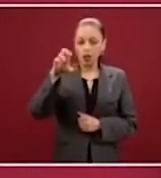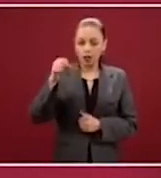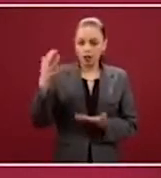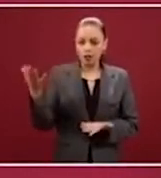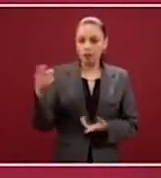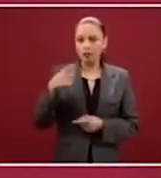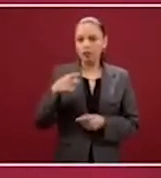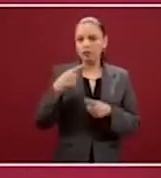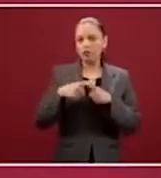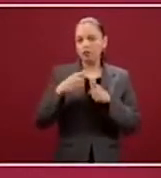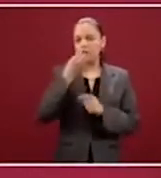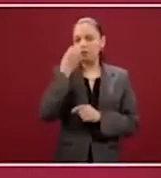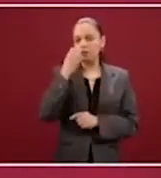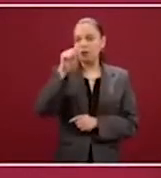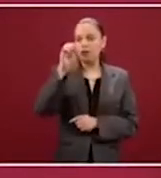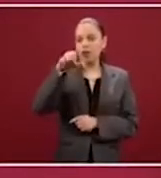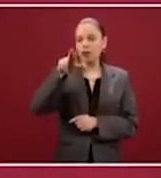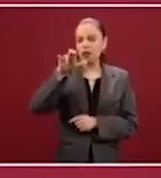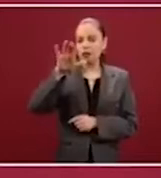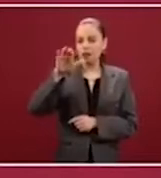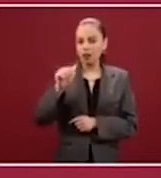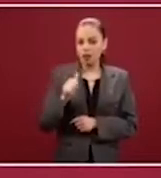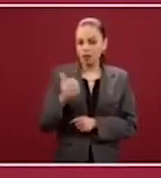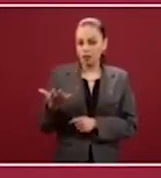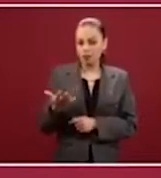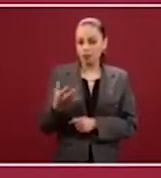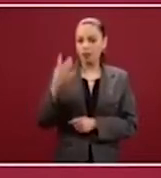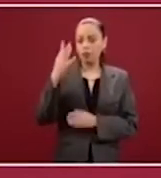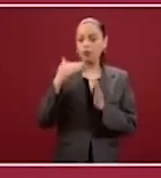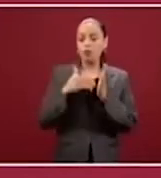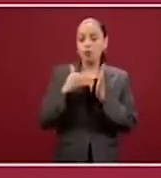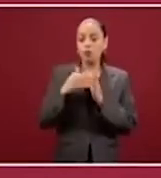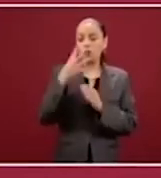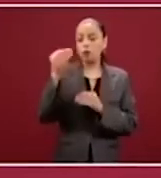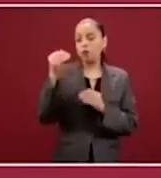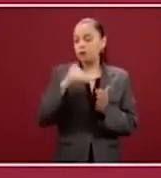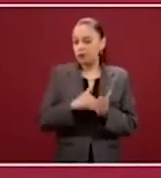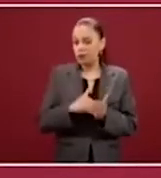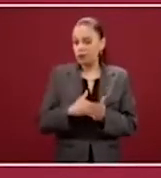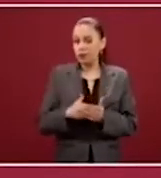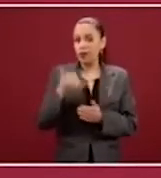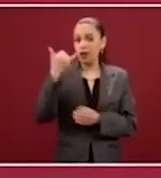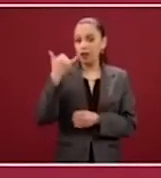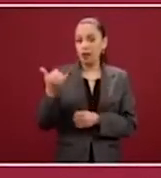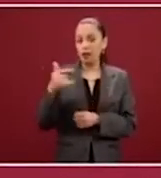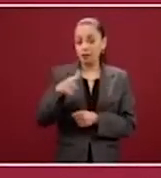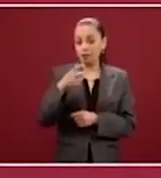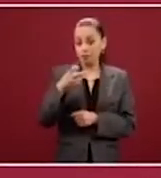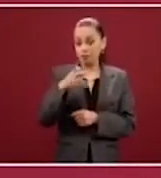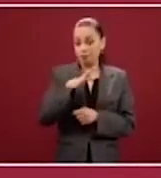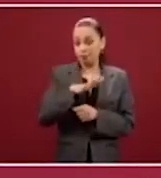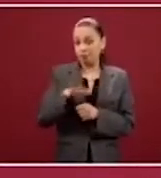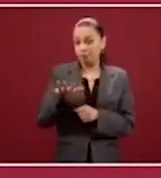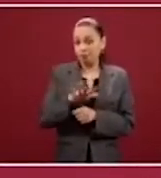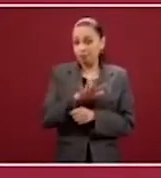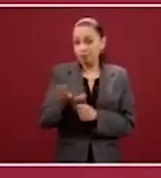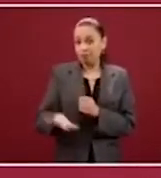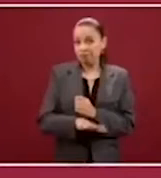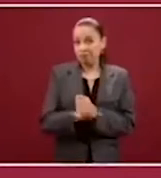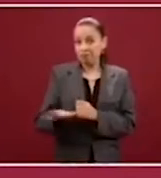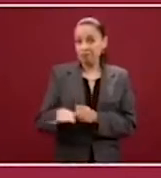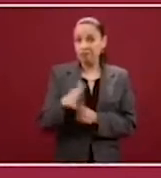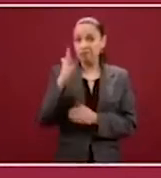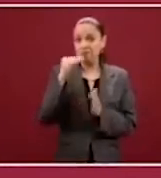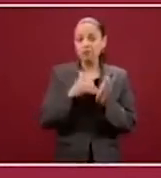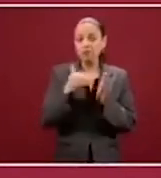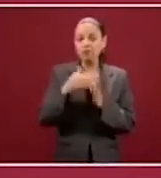son 4,500,000. Y en el nivel básico, pues son 5,500,000.